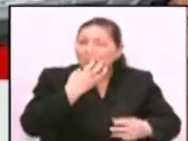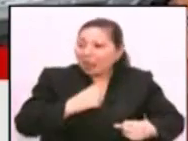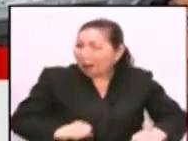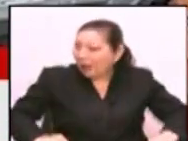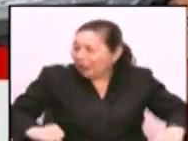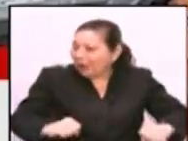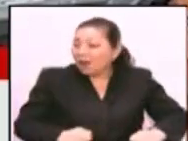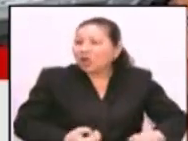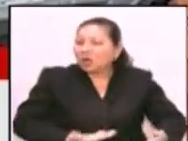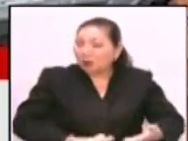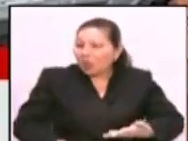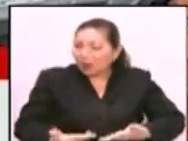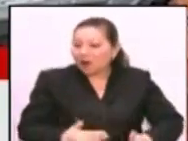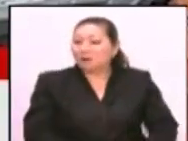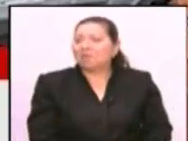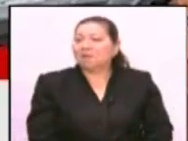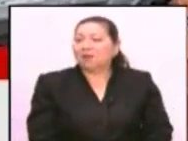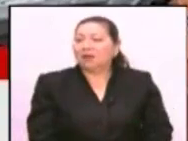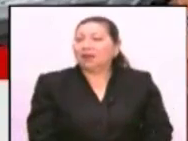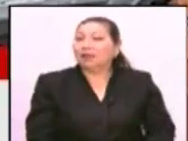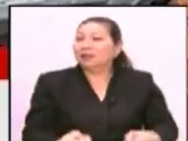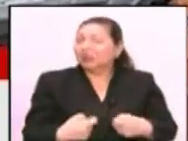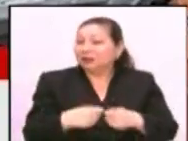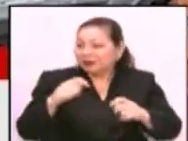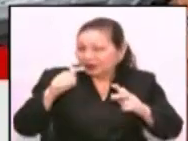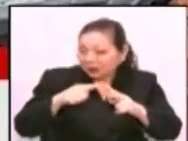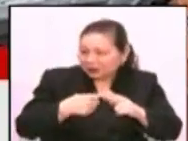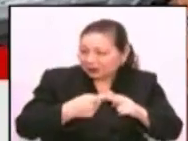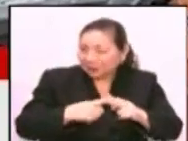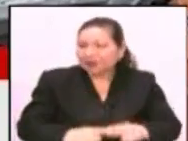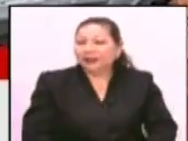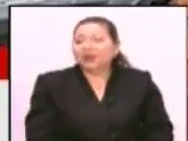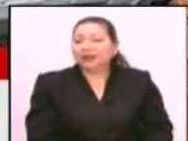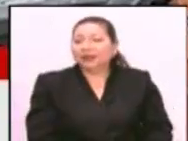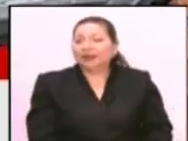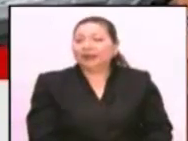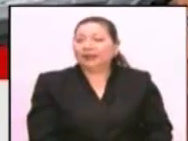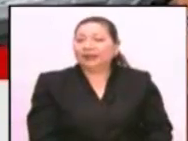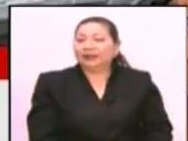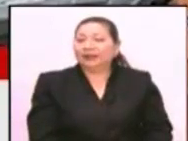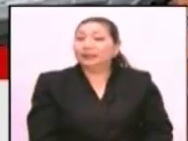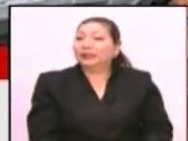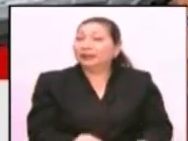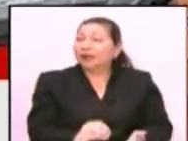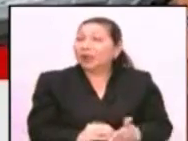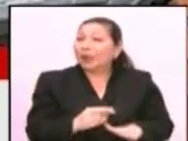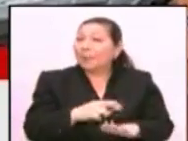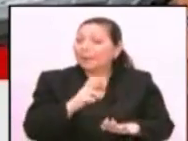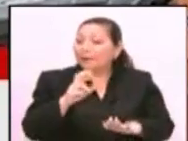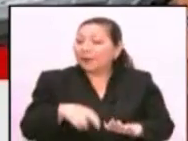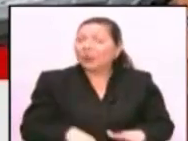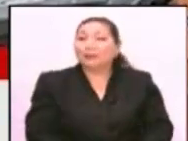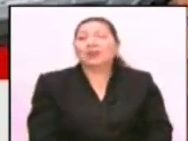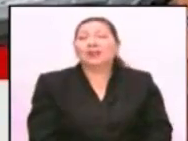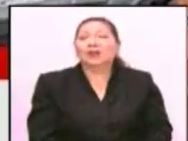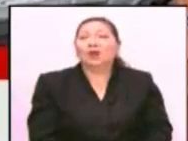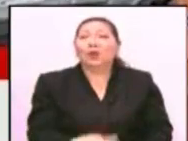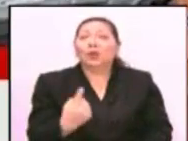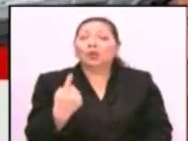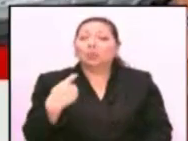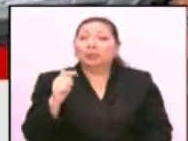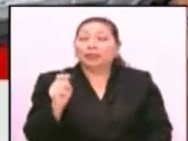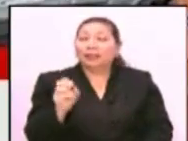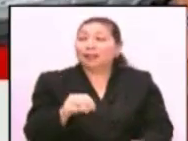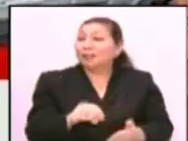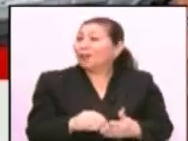panaderos, comerciantes, electricistas, mecánicos, además de profesionales, y solamente un 1%